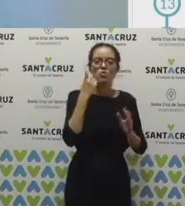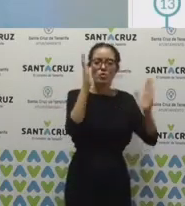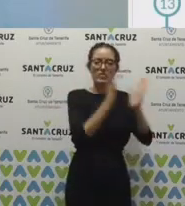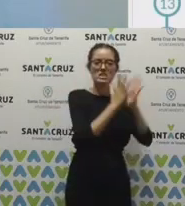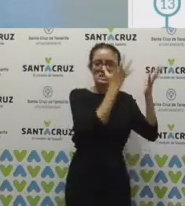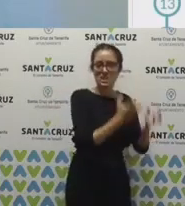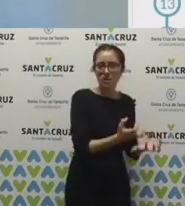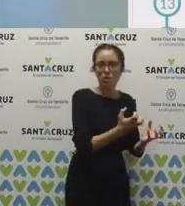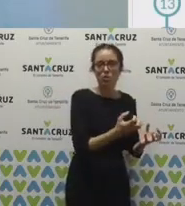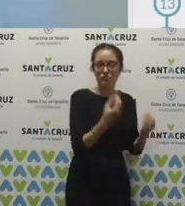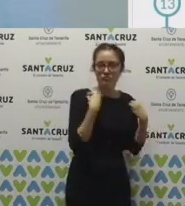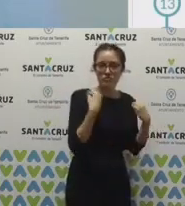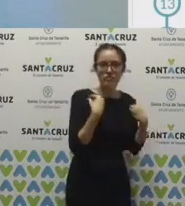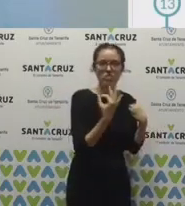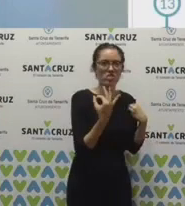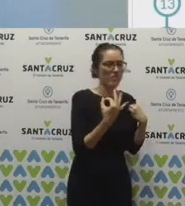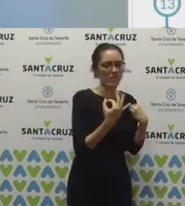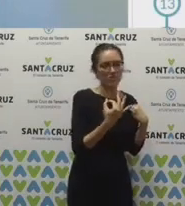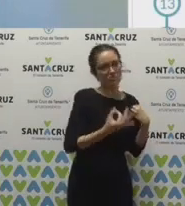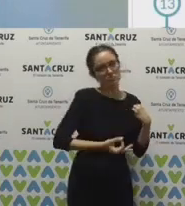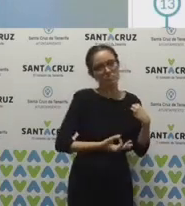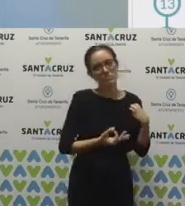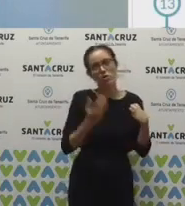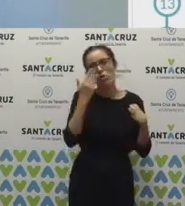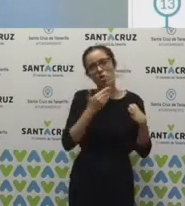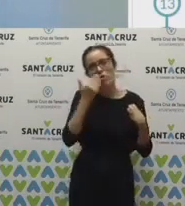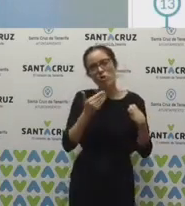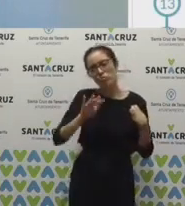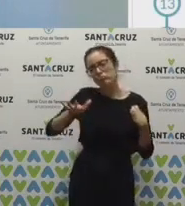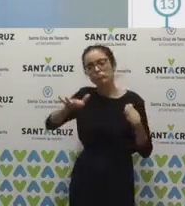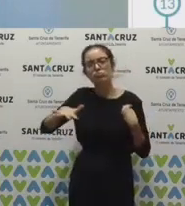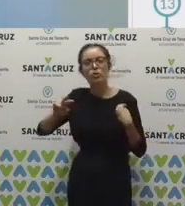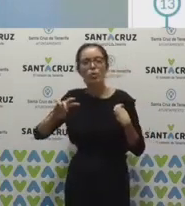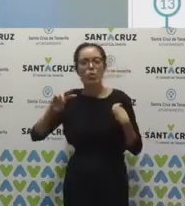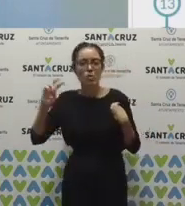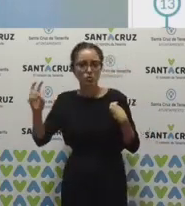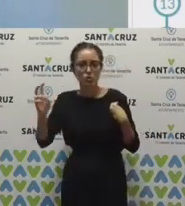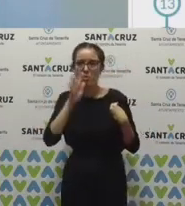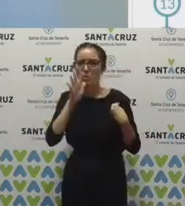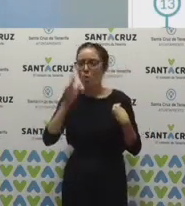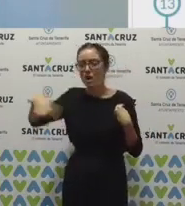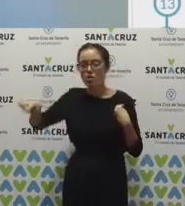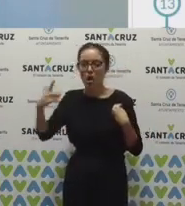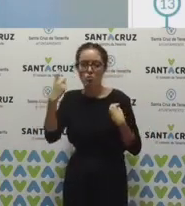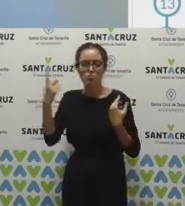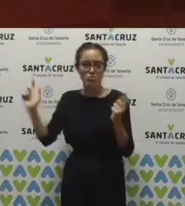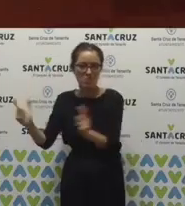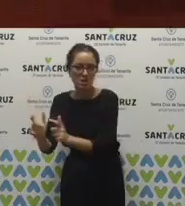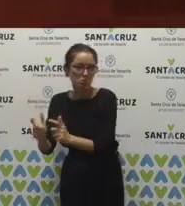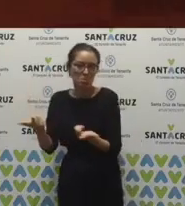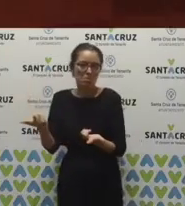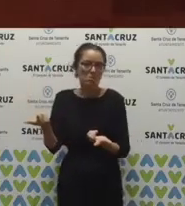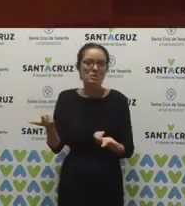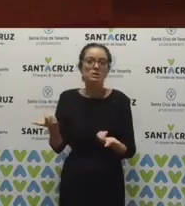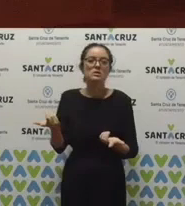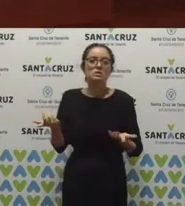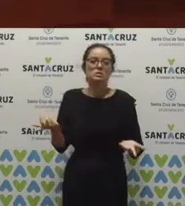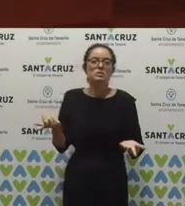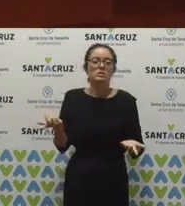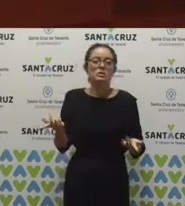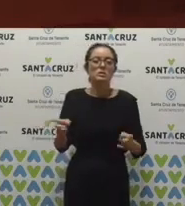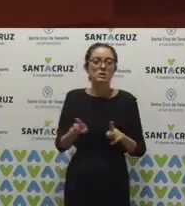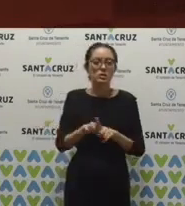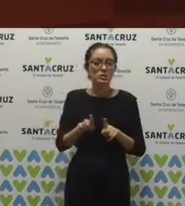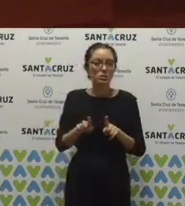este para acudir a otros centros del distrito porque estén con menos alumnado esta posición no cuenta ni siquiera con el